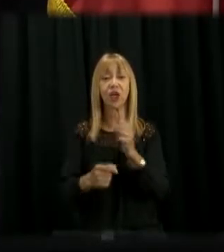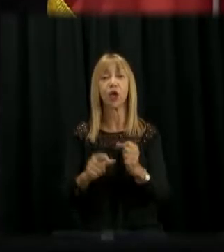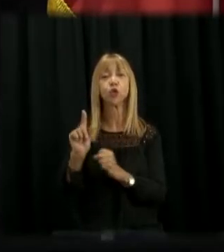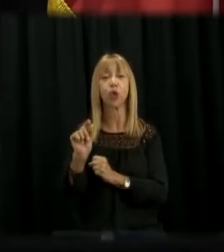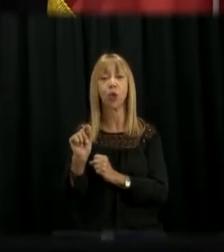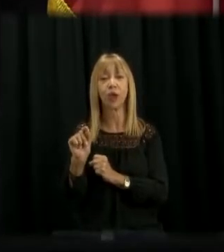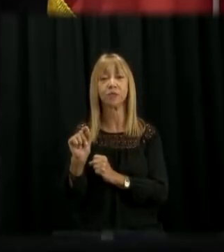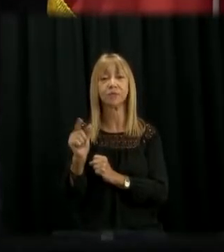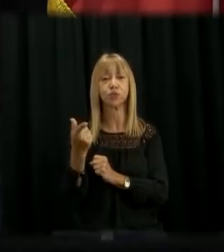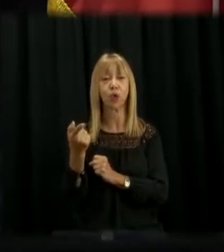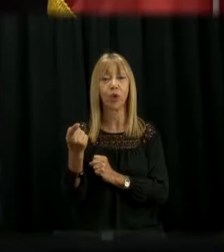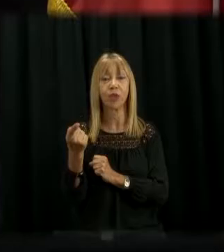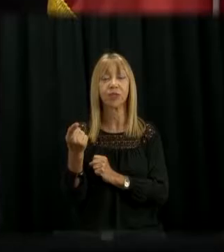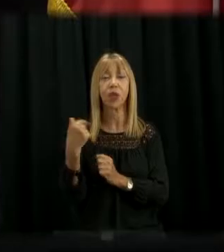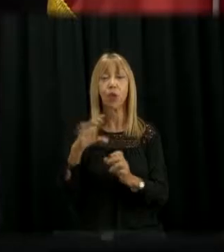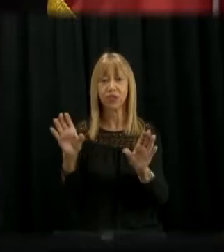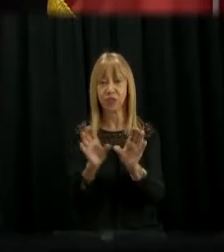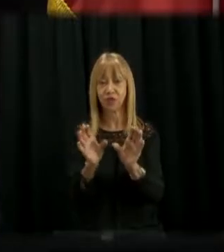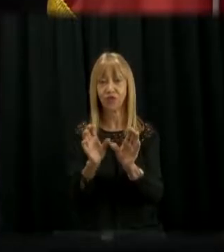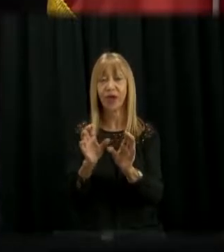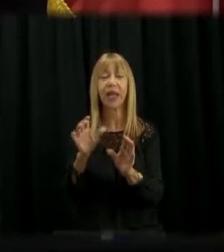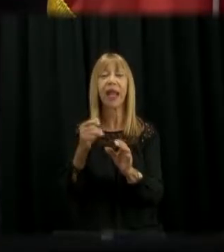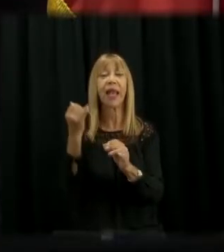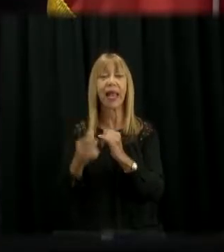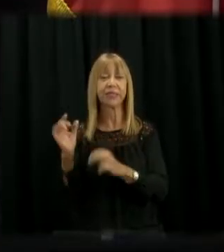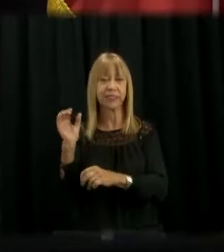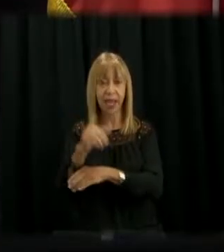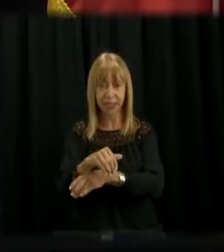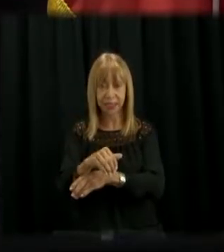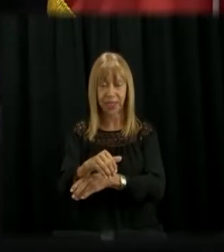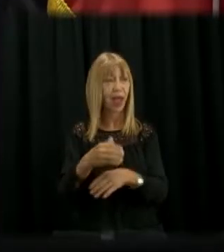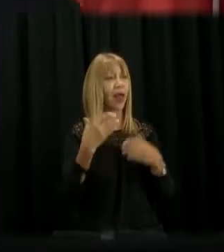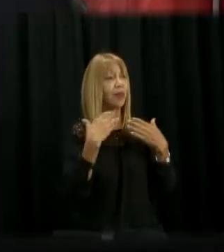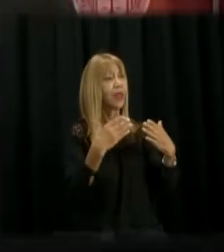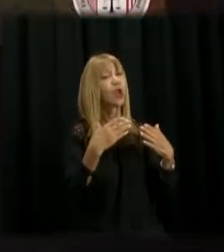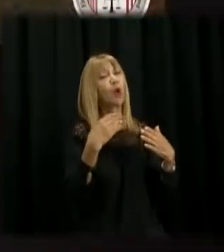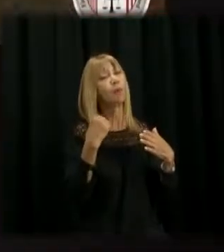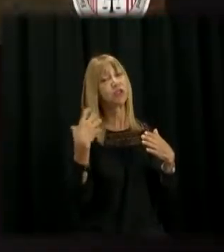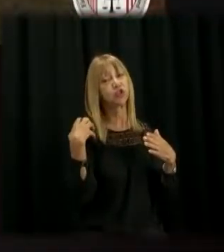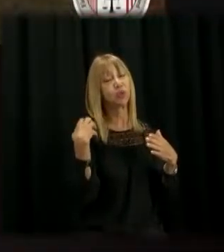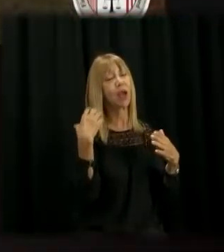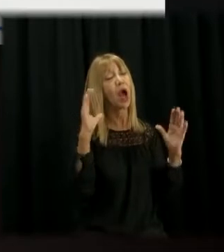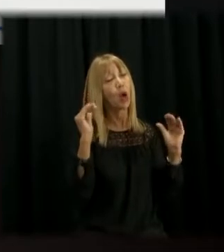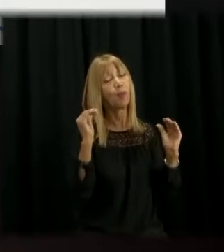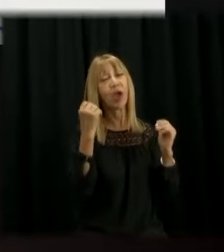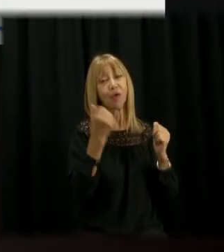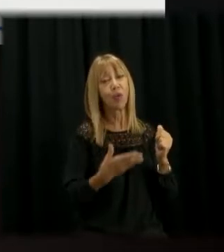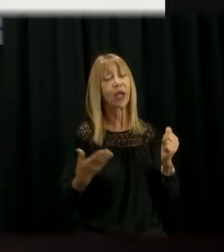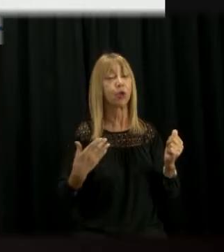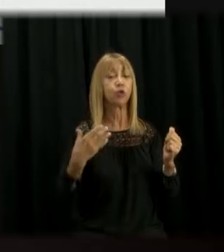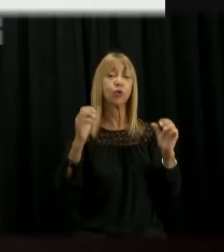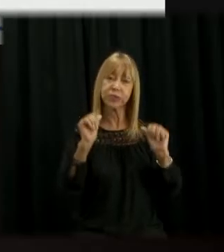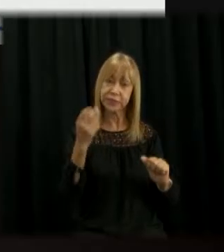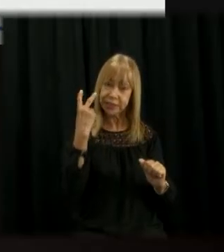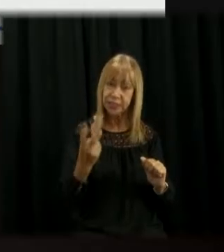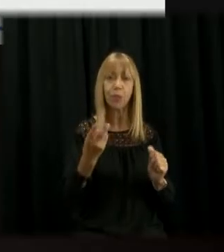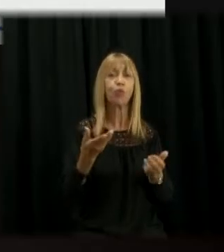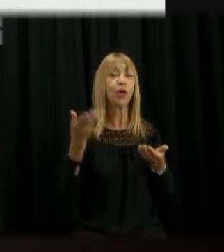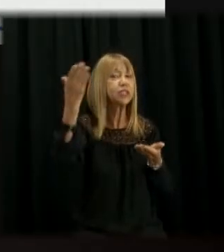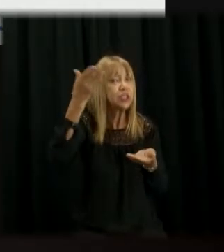sus agencias y corporaciones que certificamos la noche. Muchas gracias, señor presidente. Espero que todos puedan ver la presentación